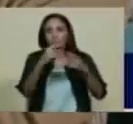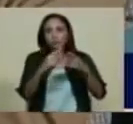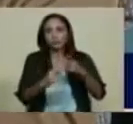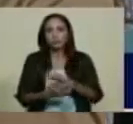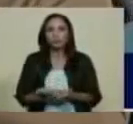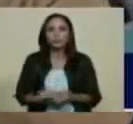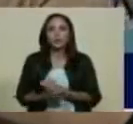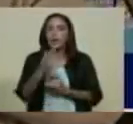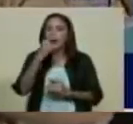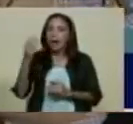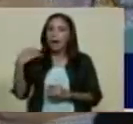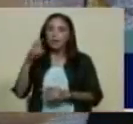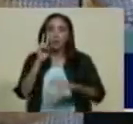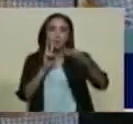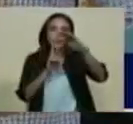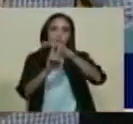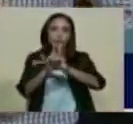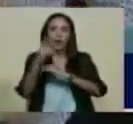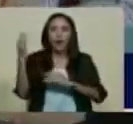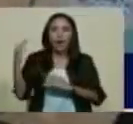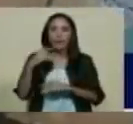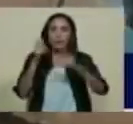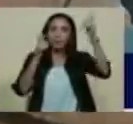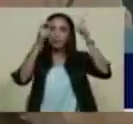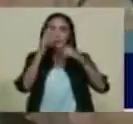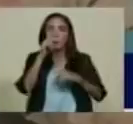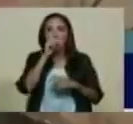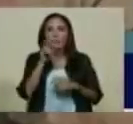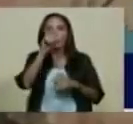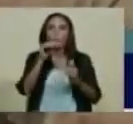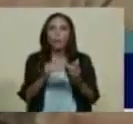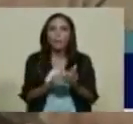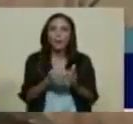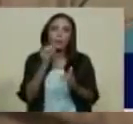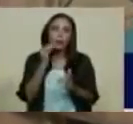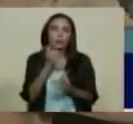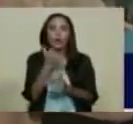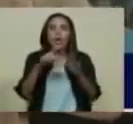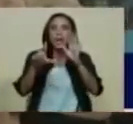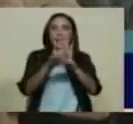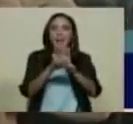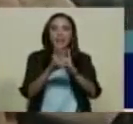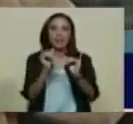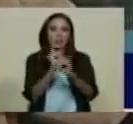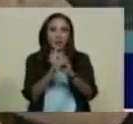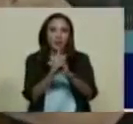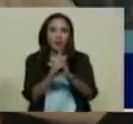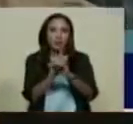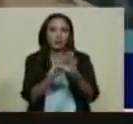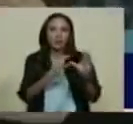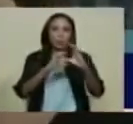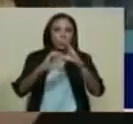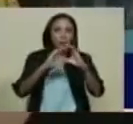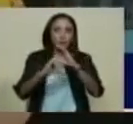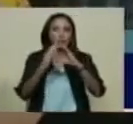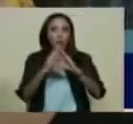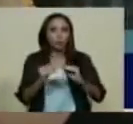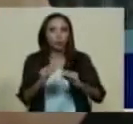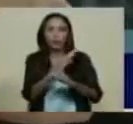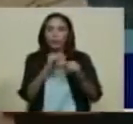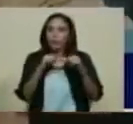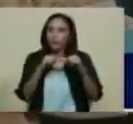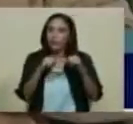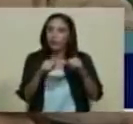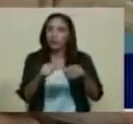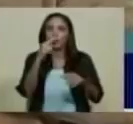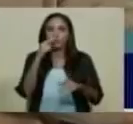Eterno Hugo Chávez en el año 2000, cuando sancionó la primera ley de telecomunicaciones y con todo lo que ha sido la continuidad que usted le ha dado